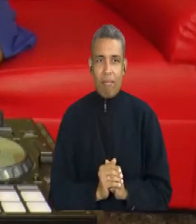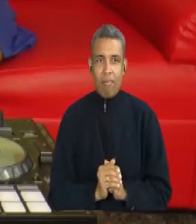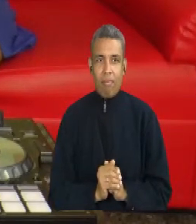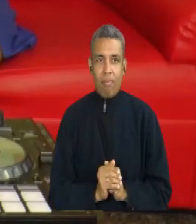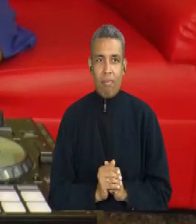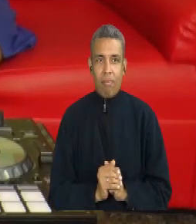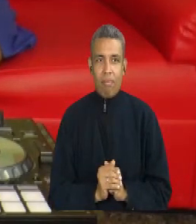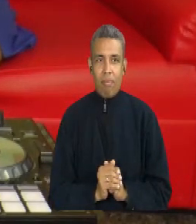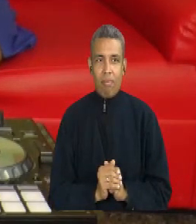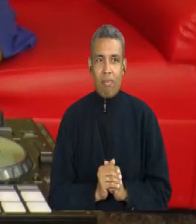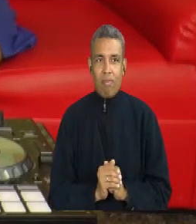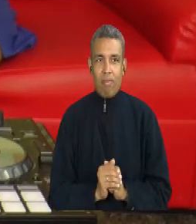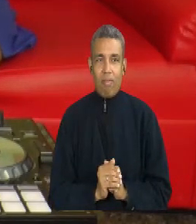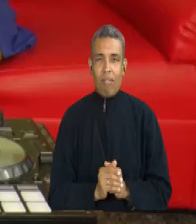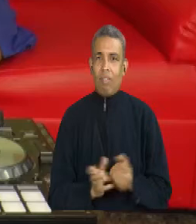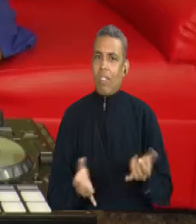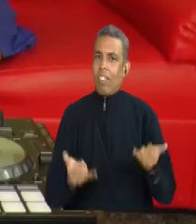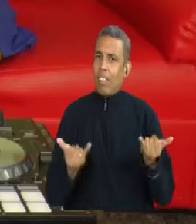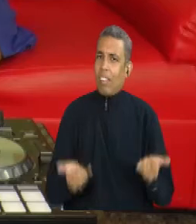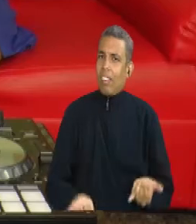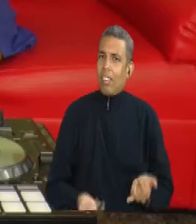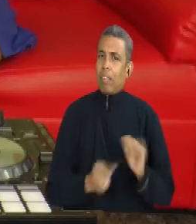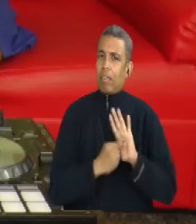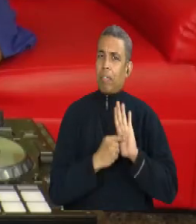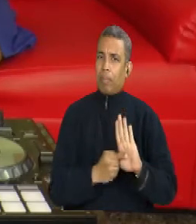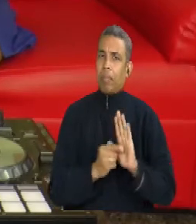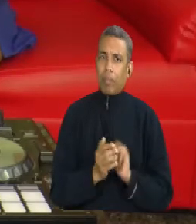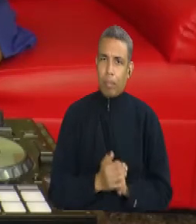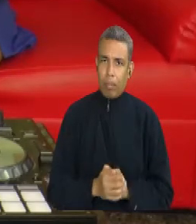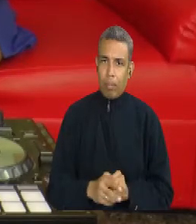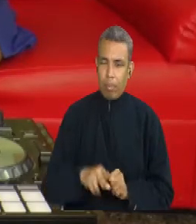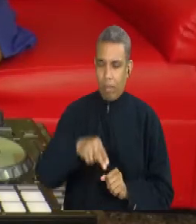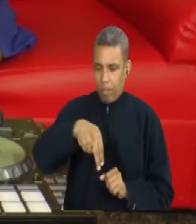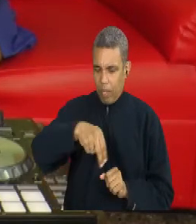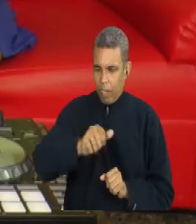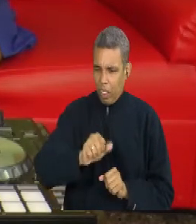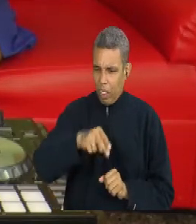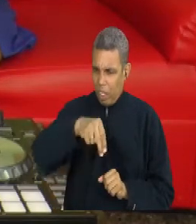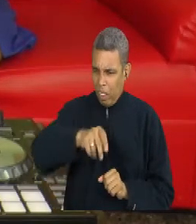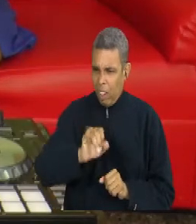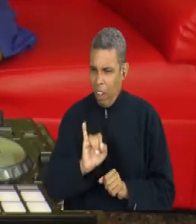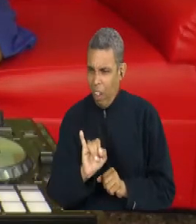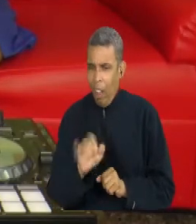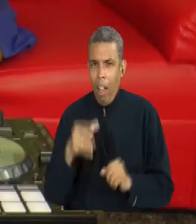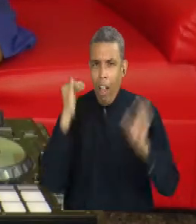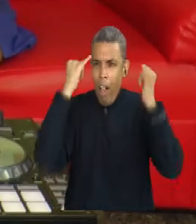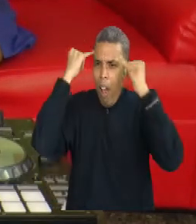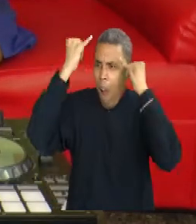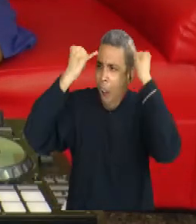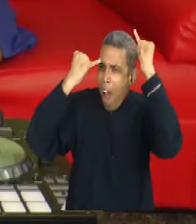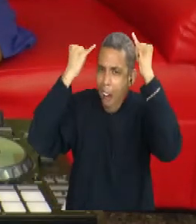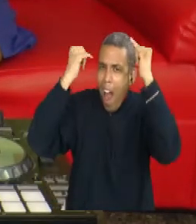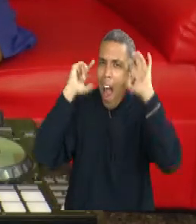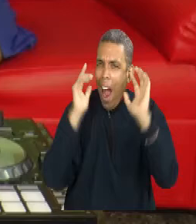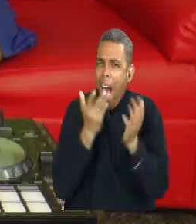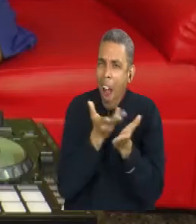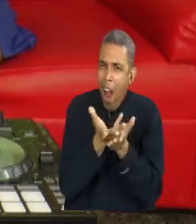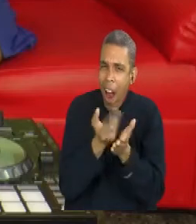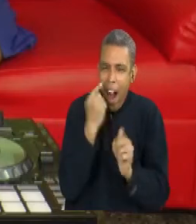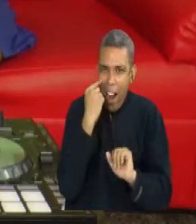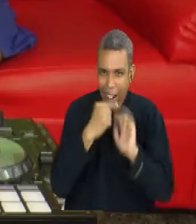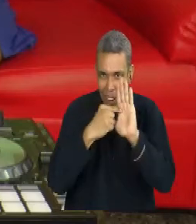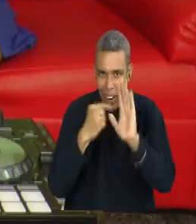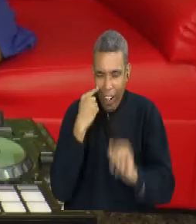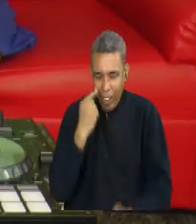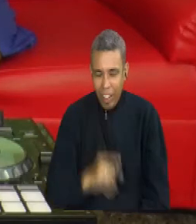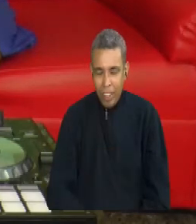qué nos trae Nani y de Asmar, estas niñas lindas, hermosas, creativas, que siempre están pendientes de traernos tips y cosas chéveres e innovadoras para